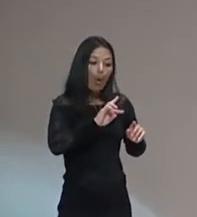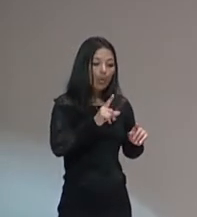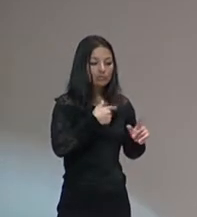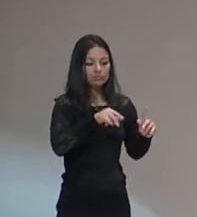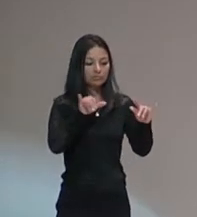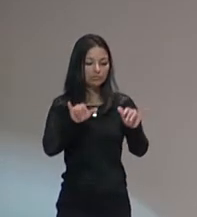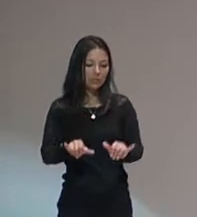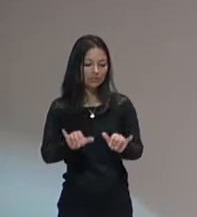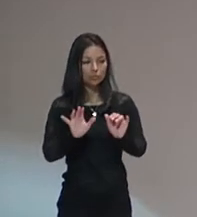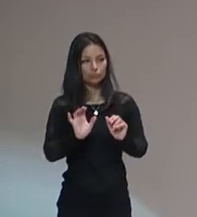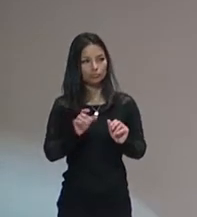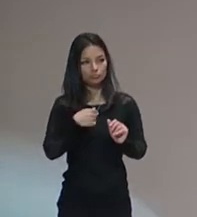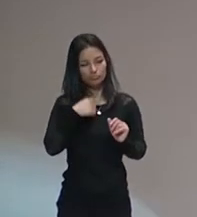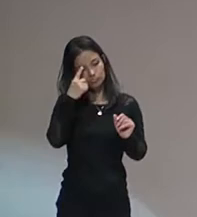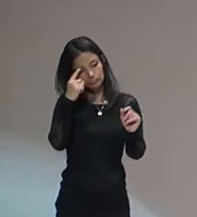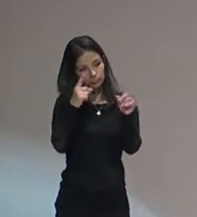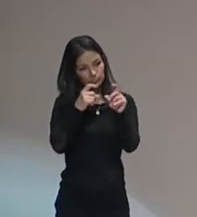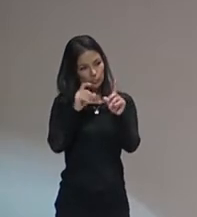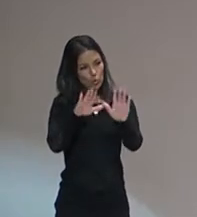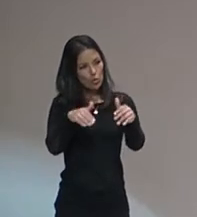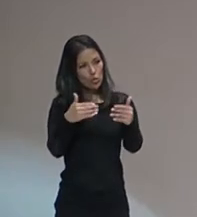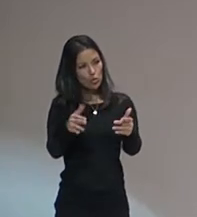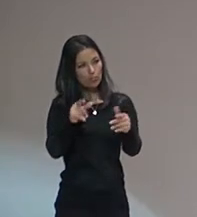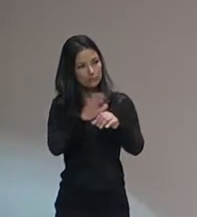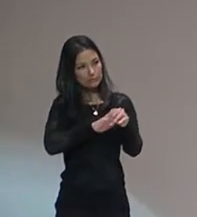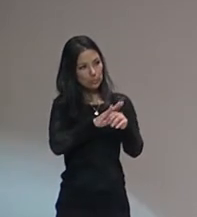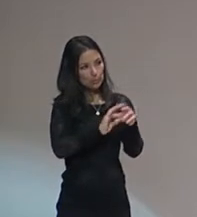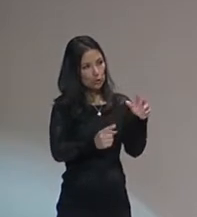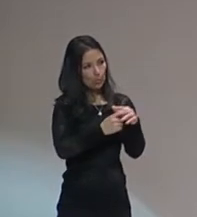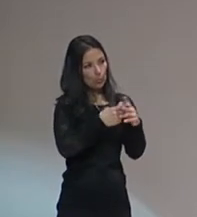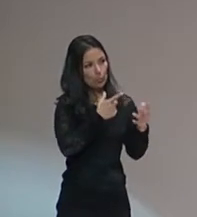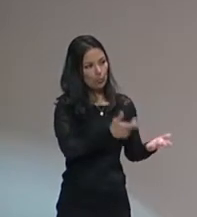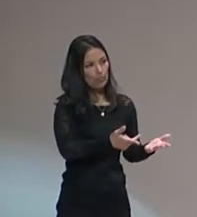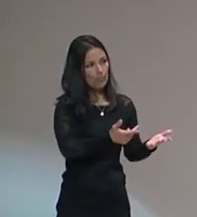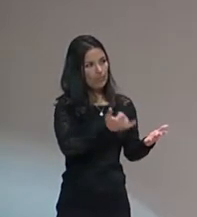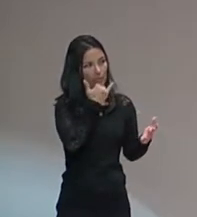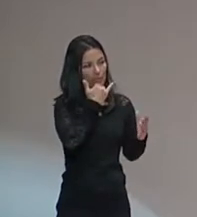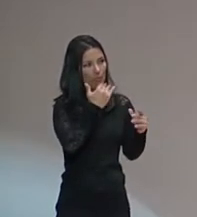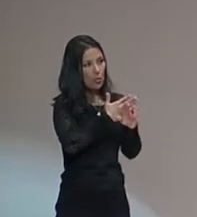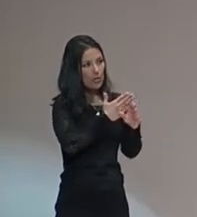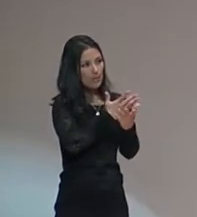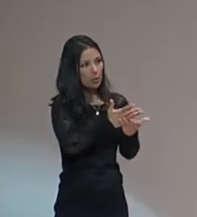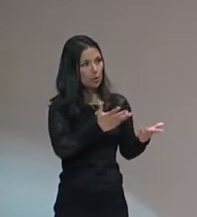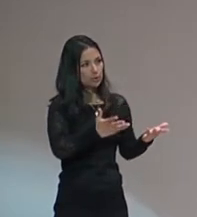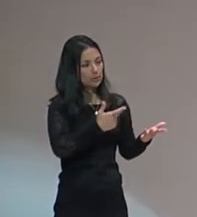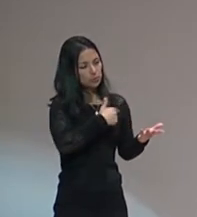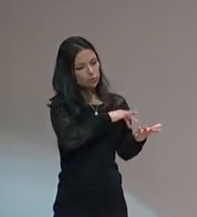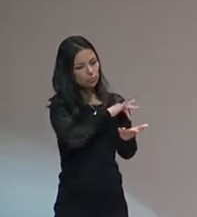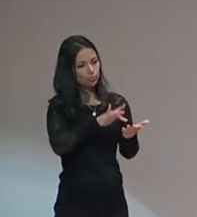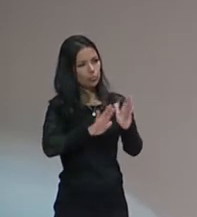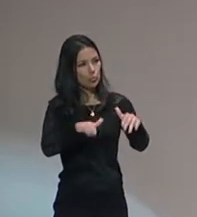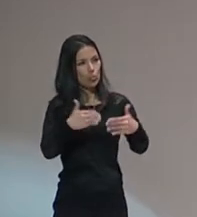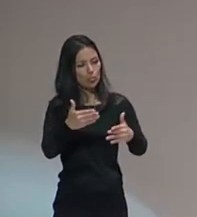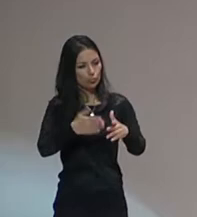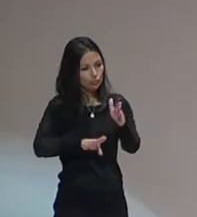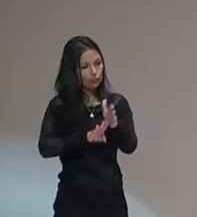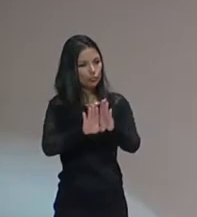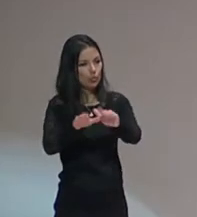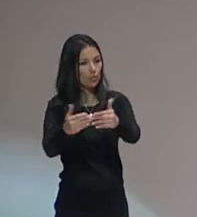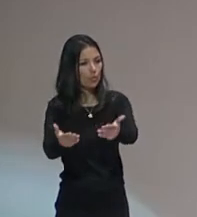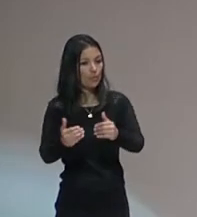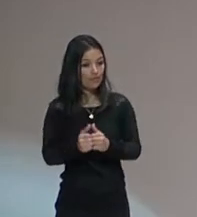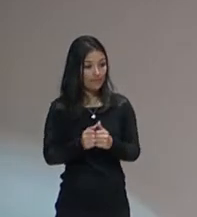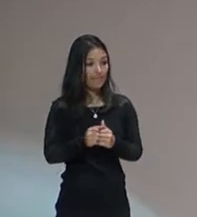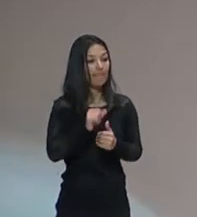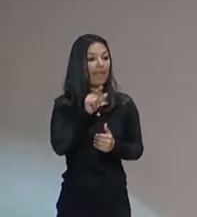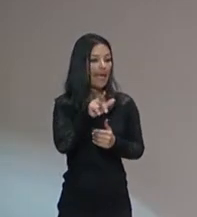cómo trabajar en medio de esa situación y en medio del conflicto. Y esa pregunta por la búsqueda del